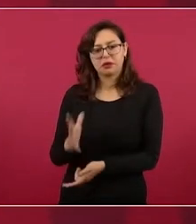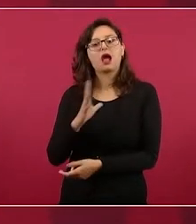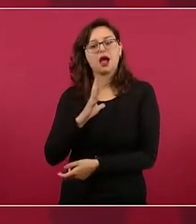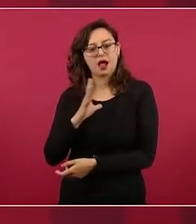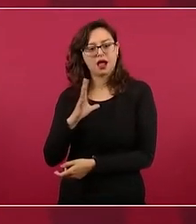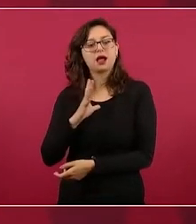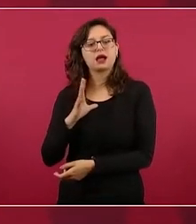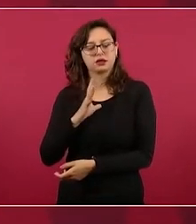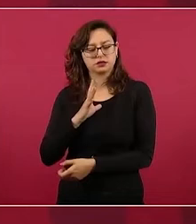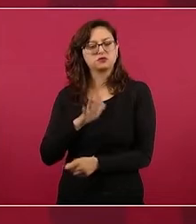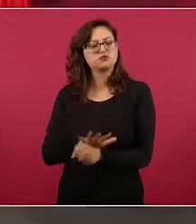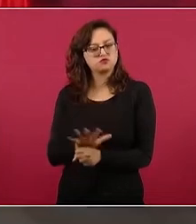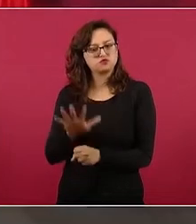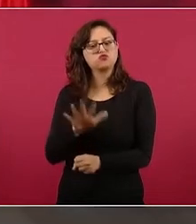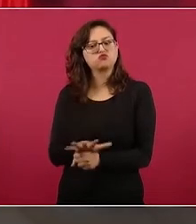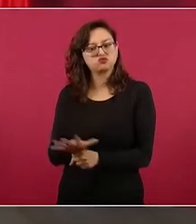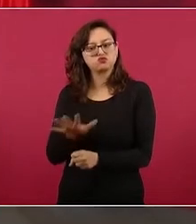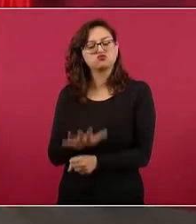y